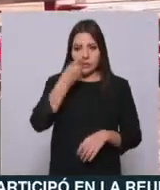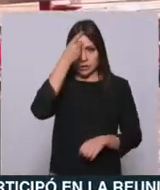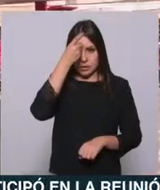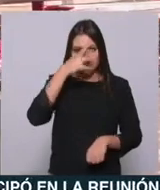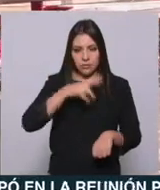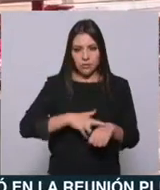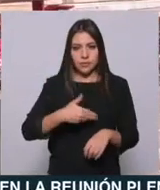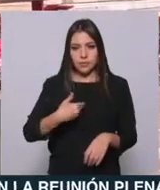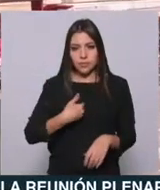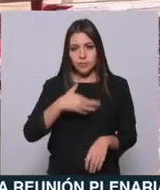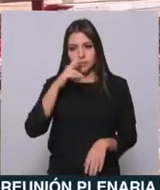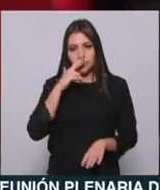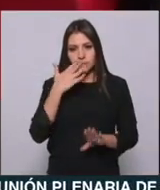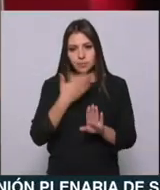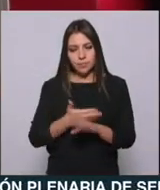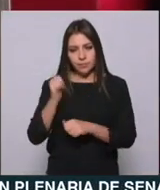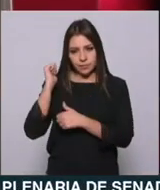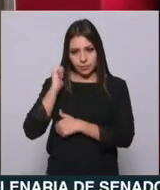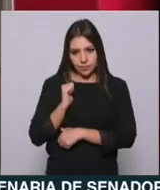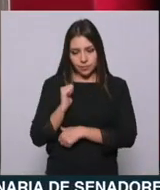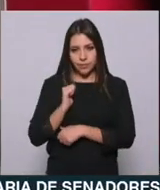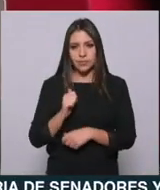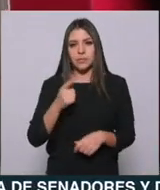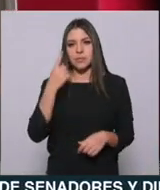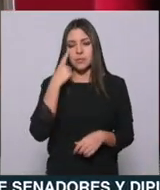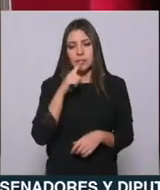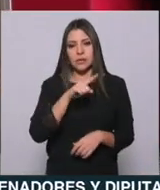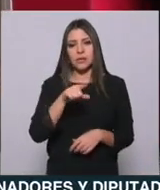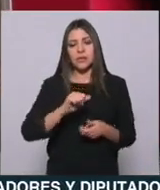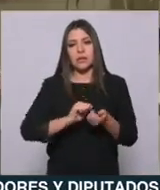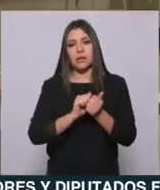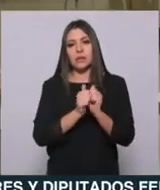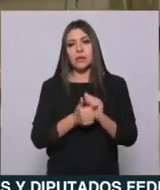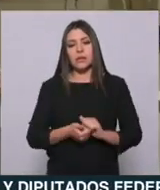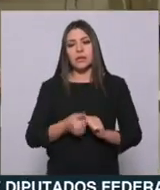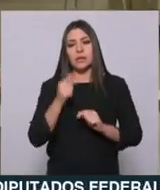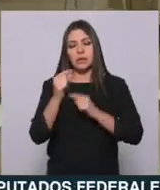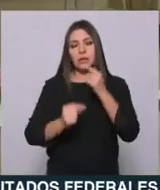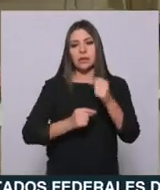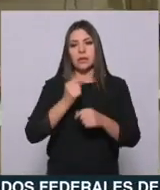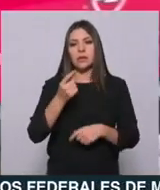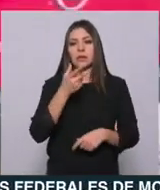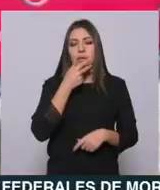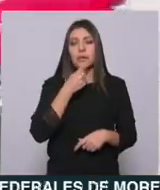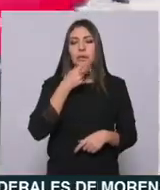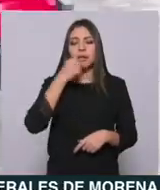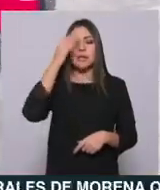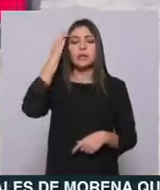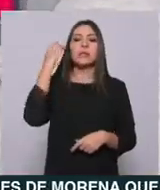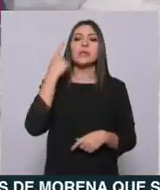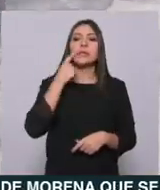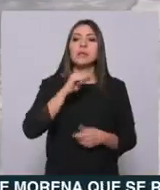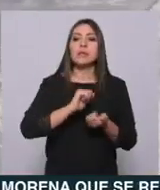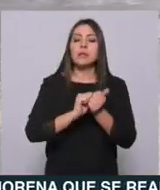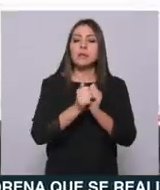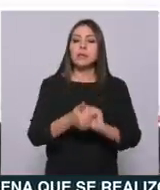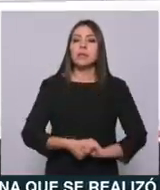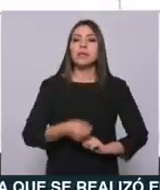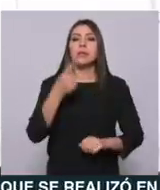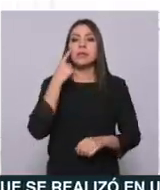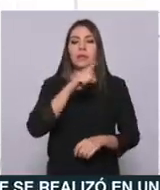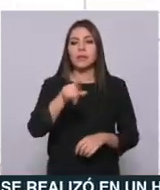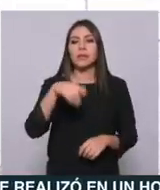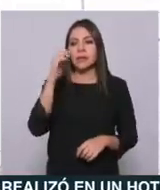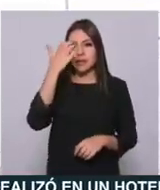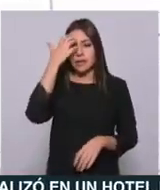enorme responsabilidad de sacar esto adelante, de que cada vez más los hombres y las mujeres que arriesgan la vida sean más capaces, que